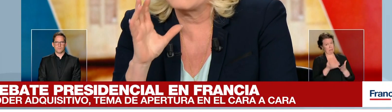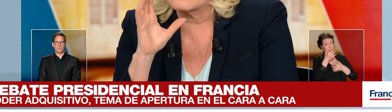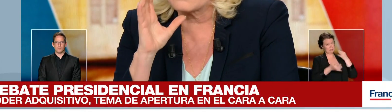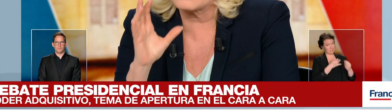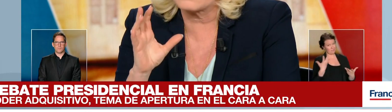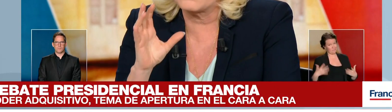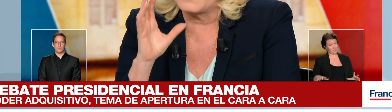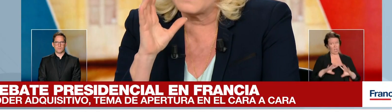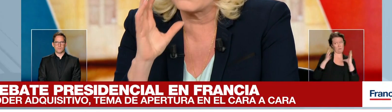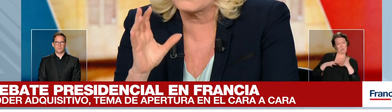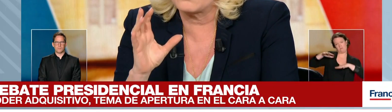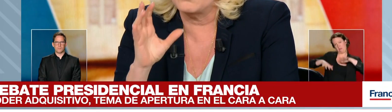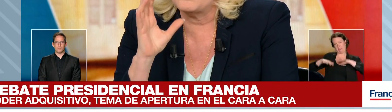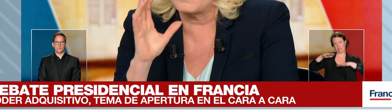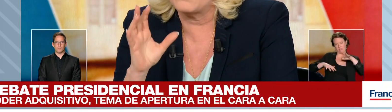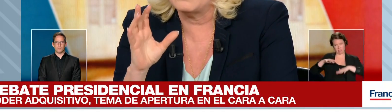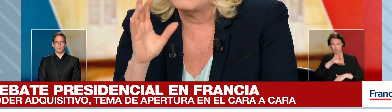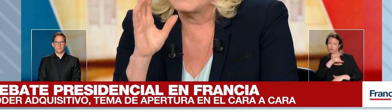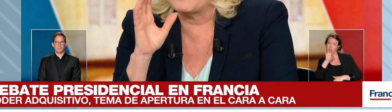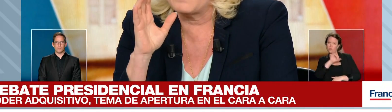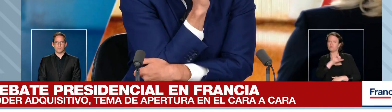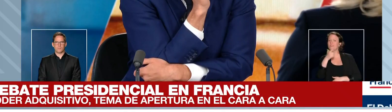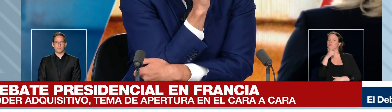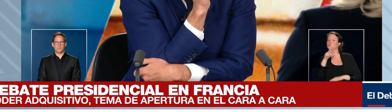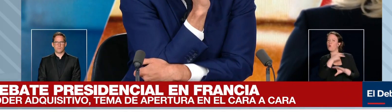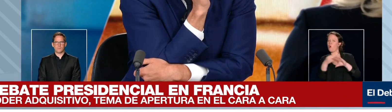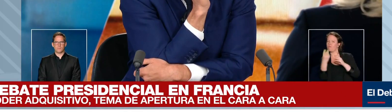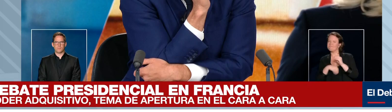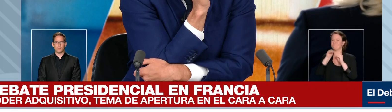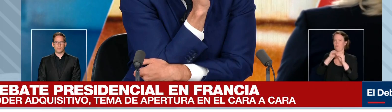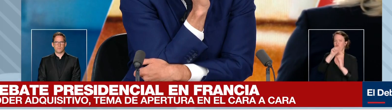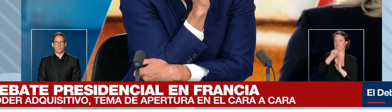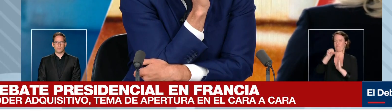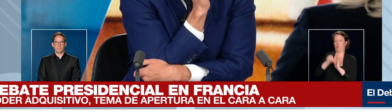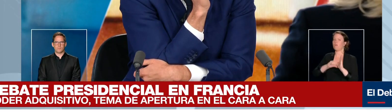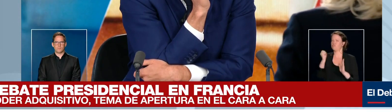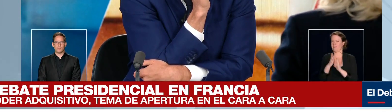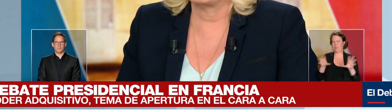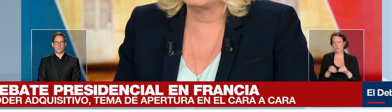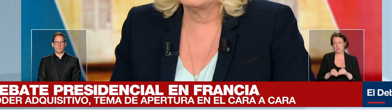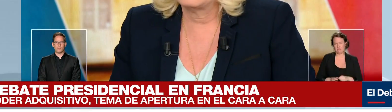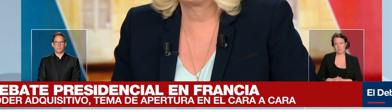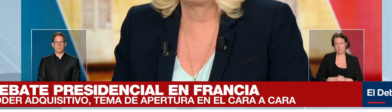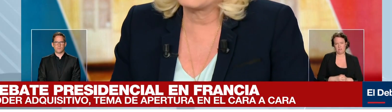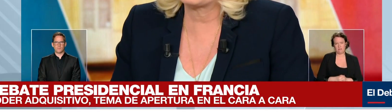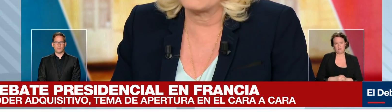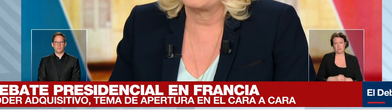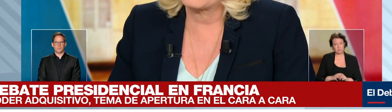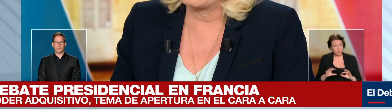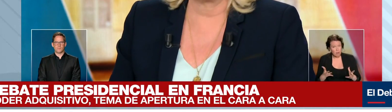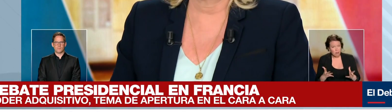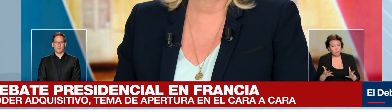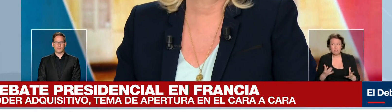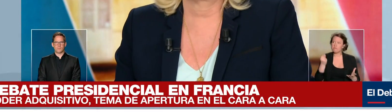estas medidas les devolverá en promedio 150 a 200 euros por mes y por hogar. Para hacer esto,